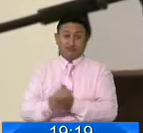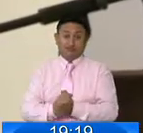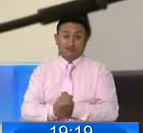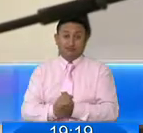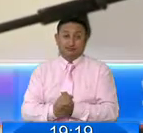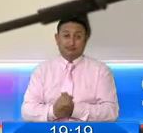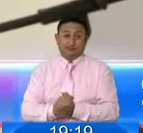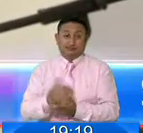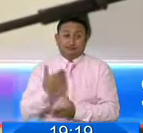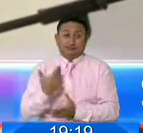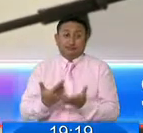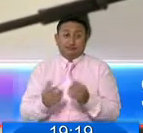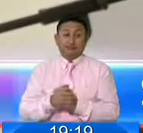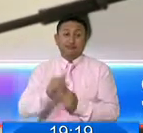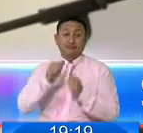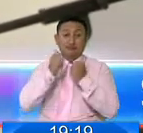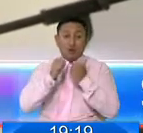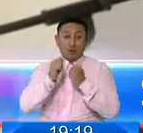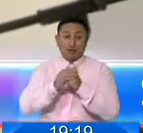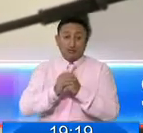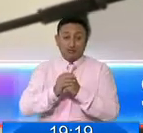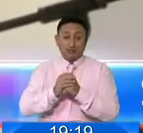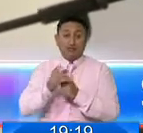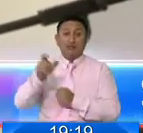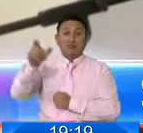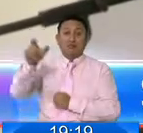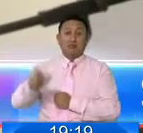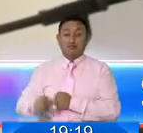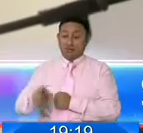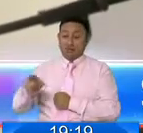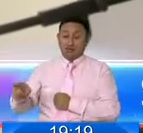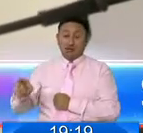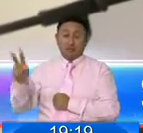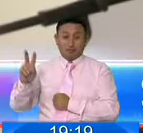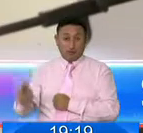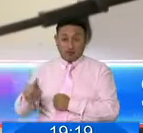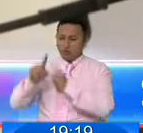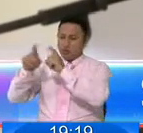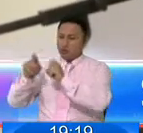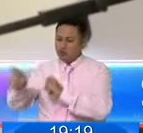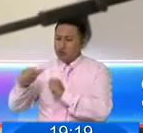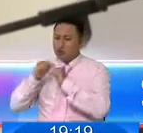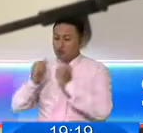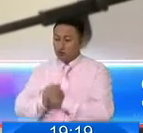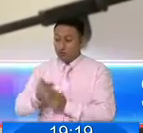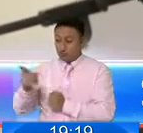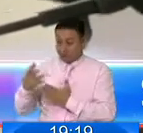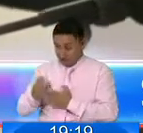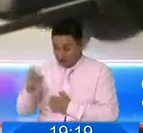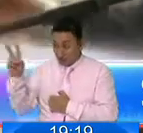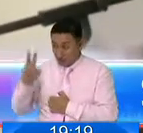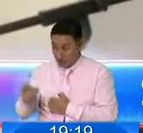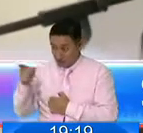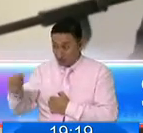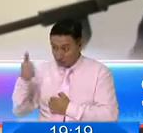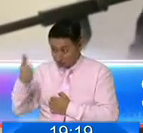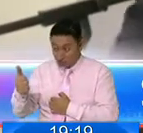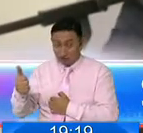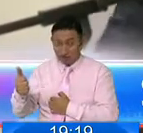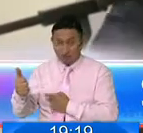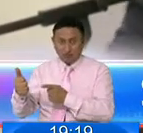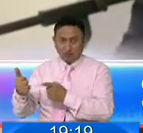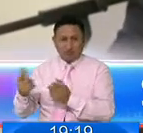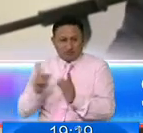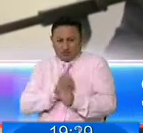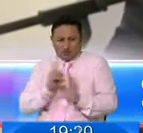Si le preguntamos a los abuelos de esa gente que viene a pie huyendo de su país, ¿ese es el país que ustedes querían para Venezuela? ¿Qué nos dirían? Nos dirían